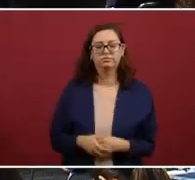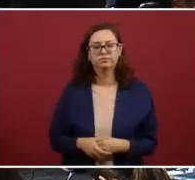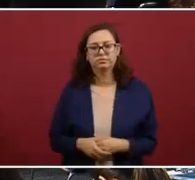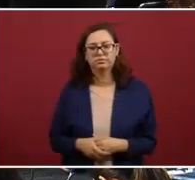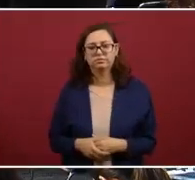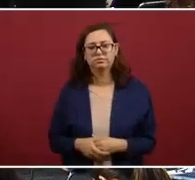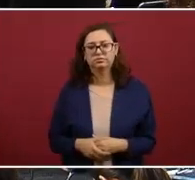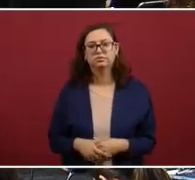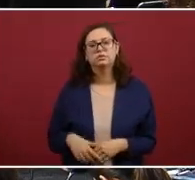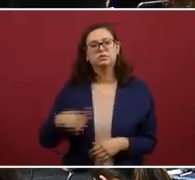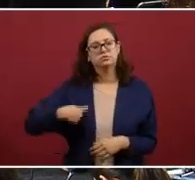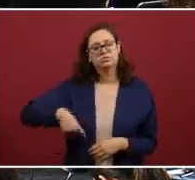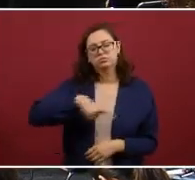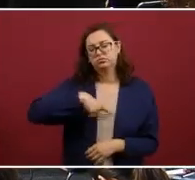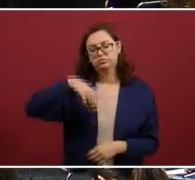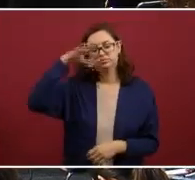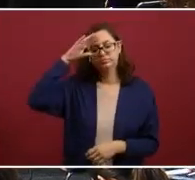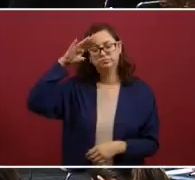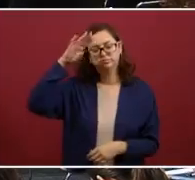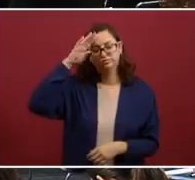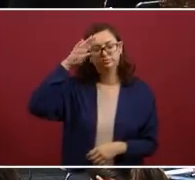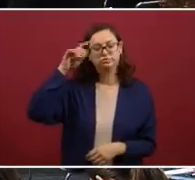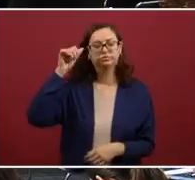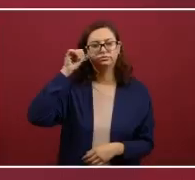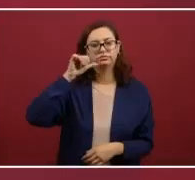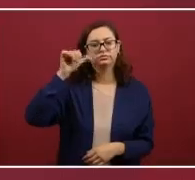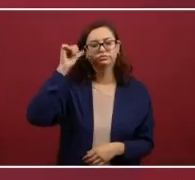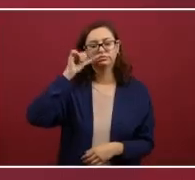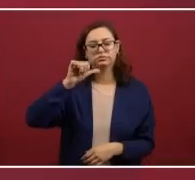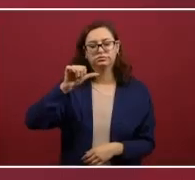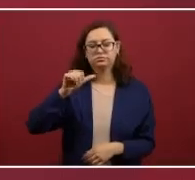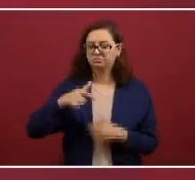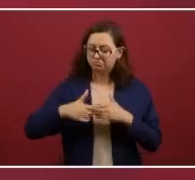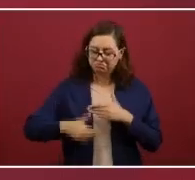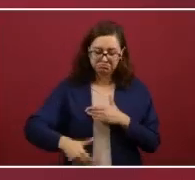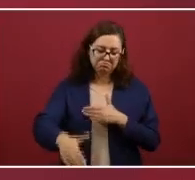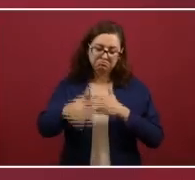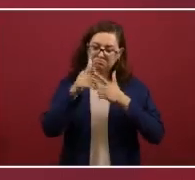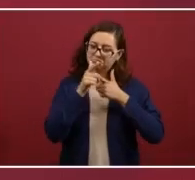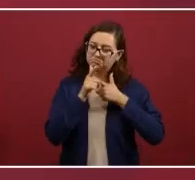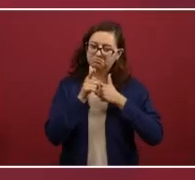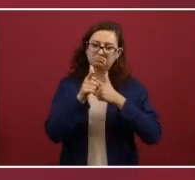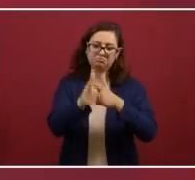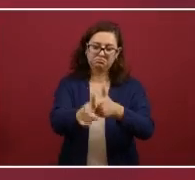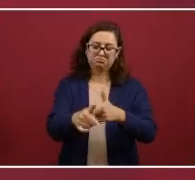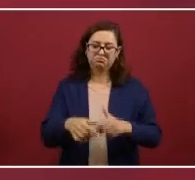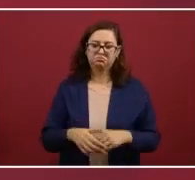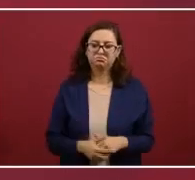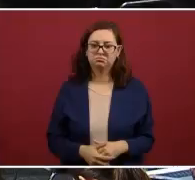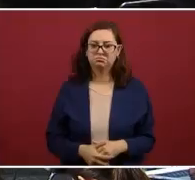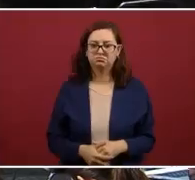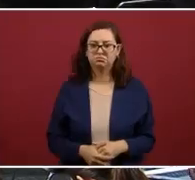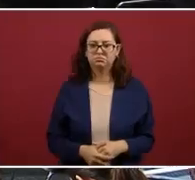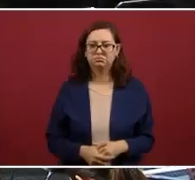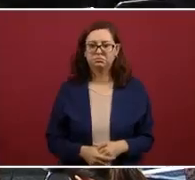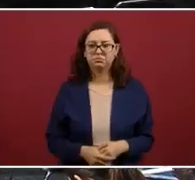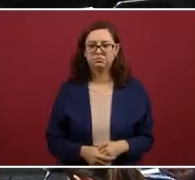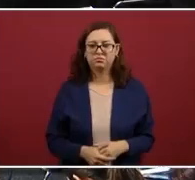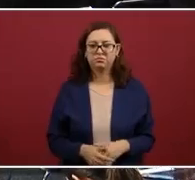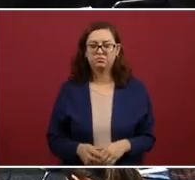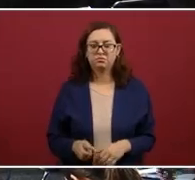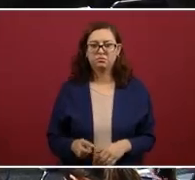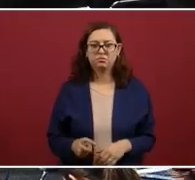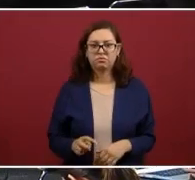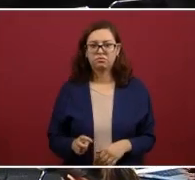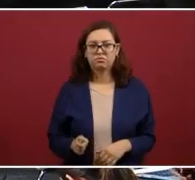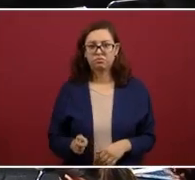Eso lo hemos pensado siempre y así vamos a seguir actuando. Entonces nunca va a haber el yo no te